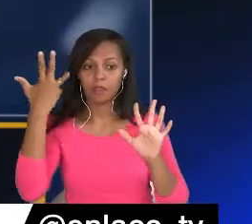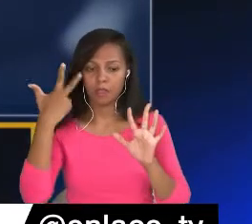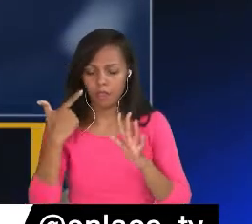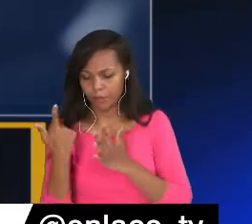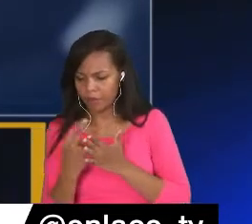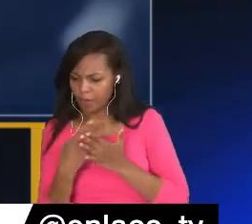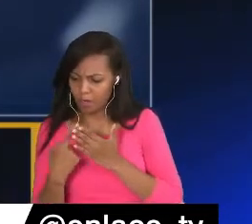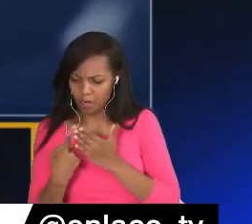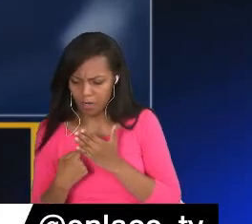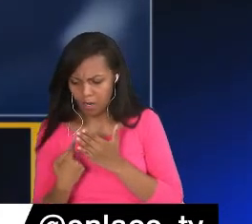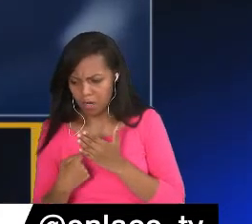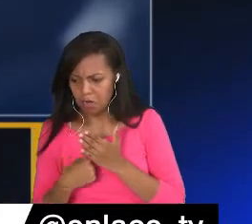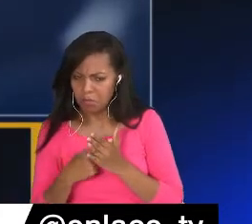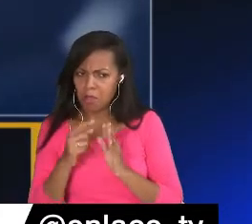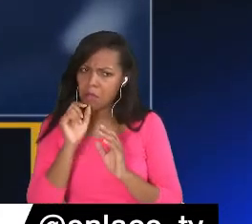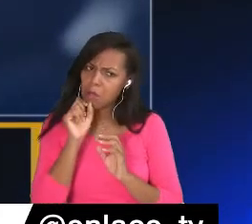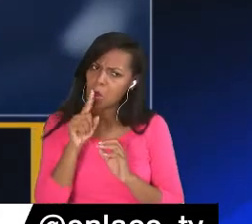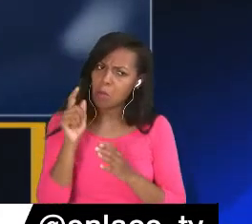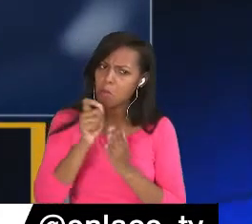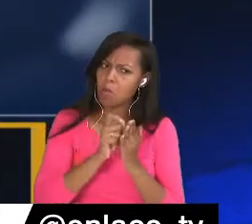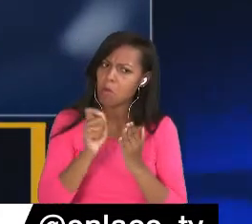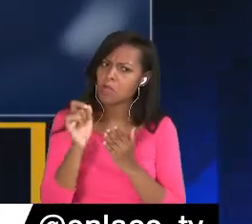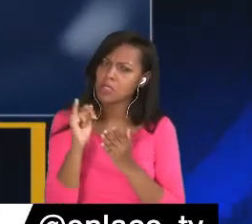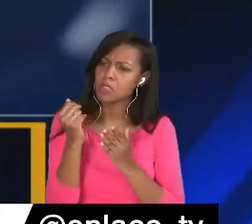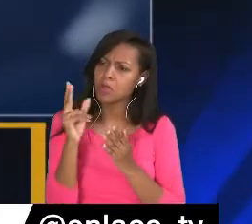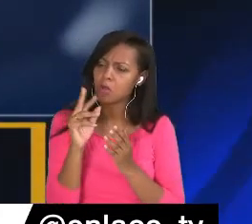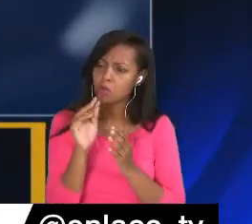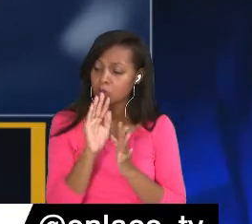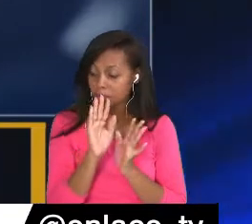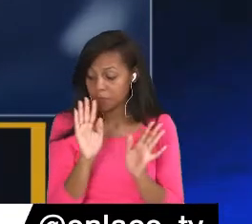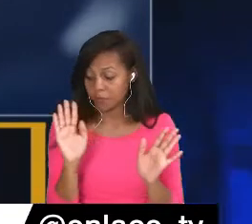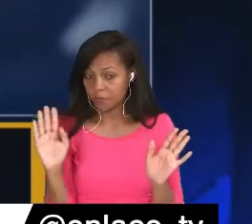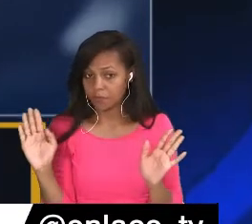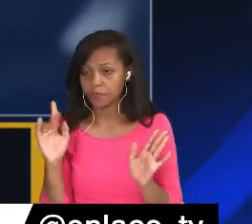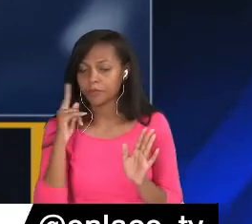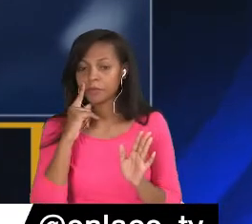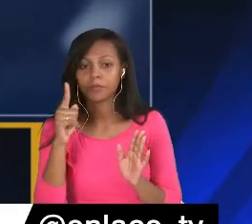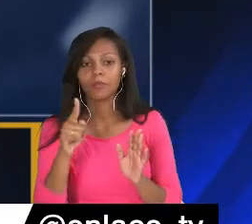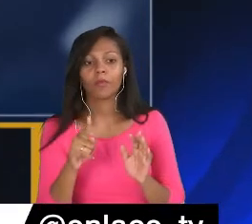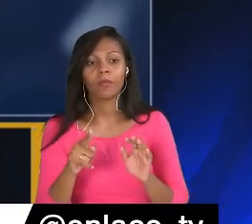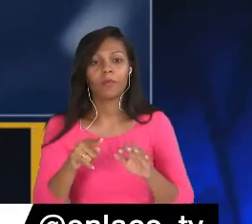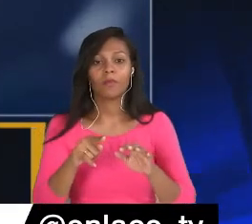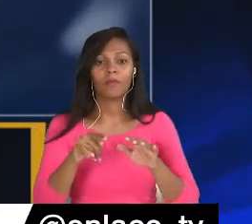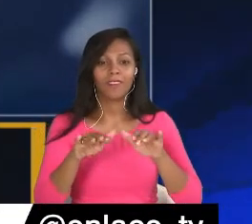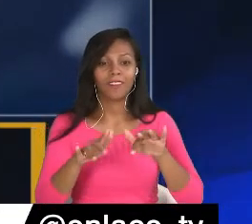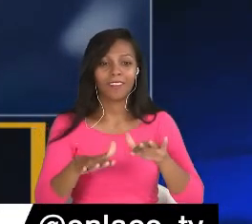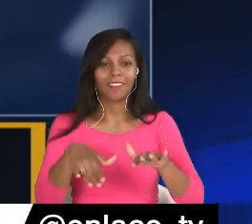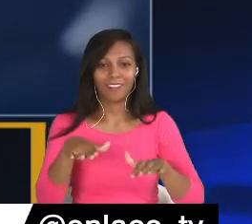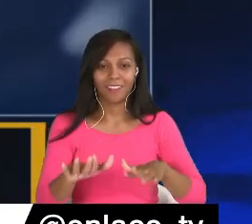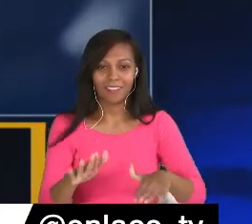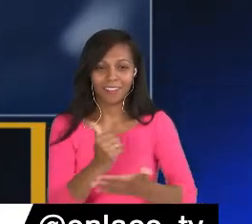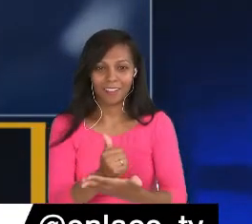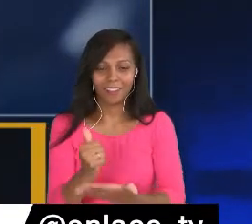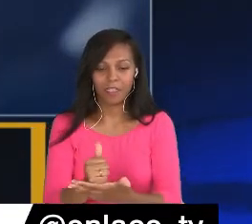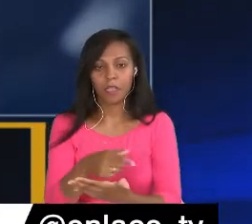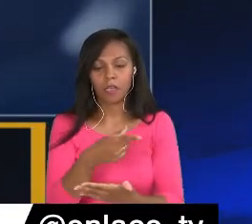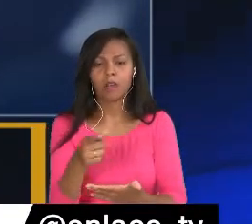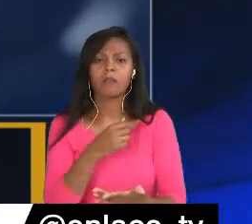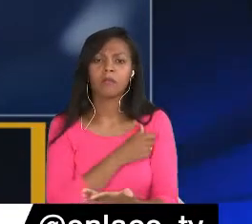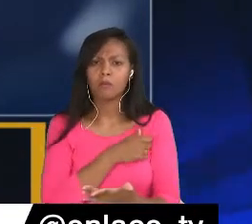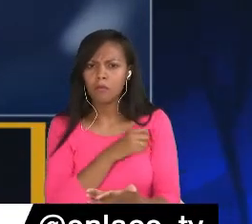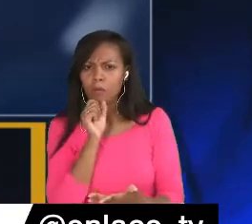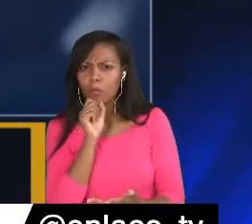o por mayoría de votos. Y seguidamente solicita a la registraduría el poder solicitar las listas para